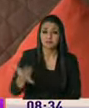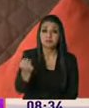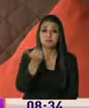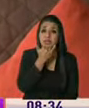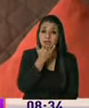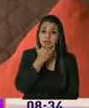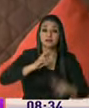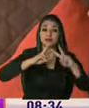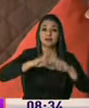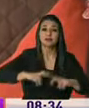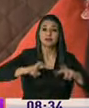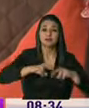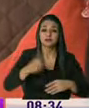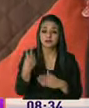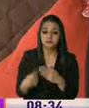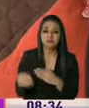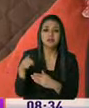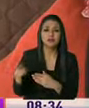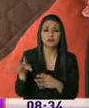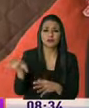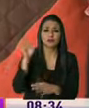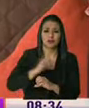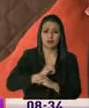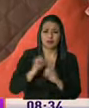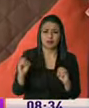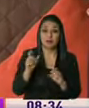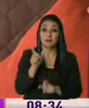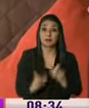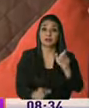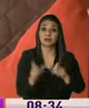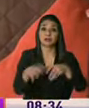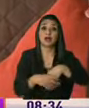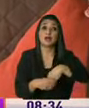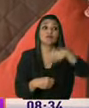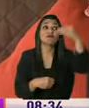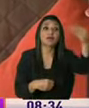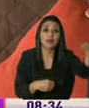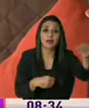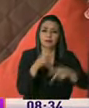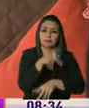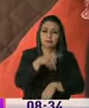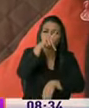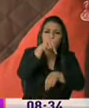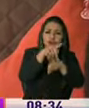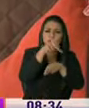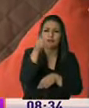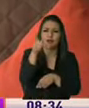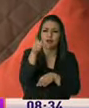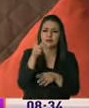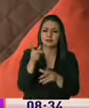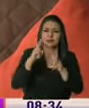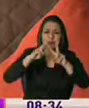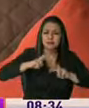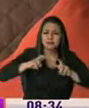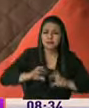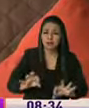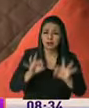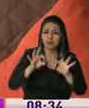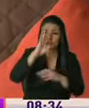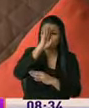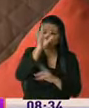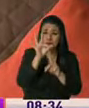la investigación y sean personas de afuera, personas especializadas, forenses, investigadores, que hagan